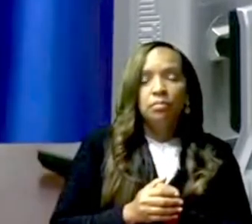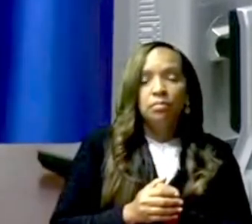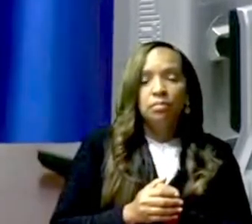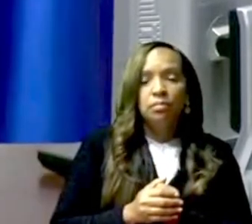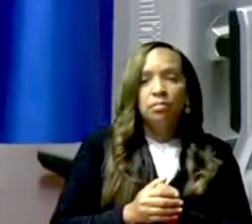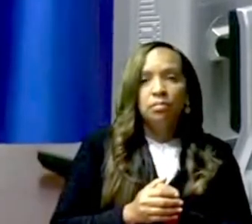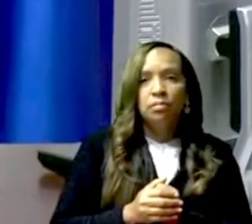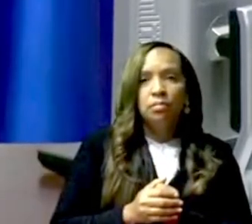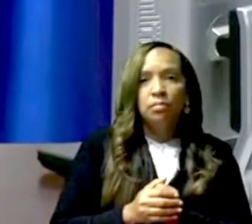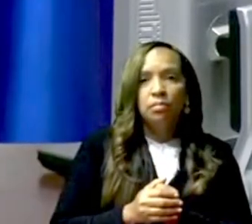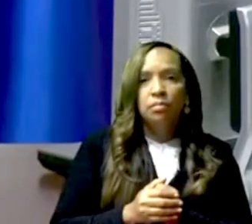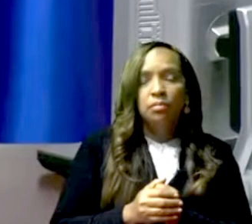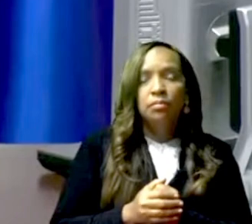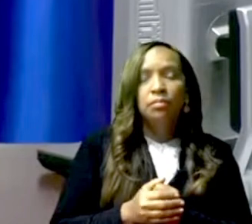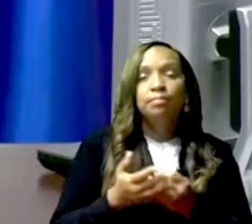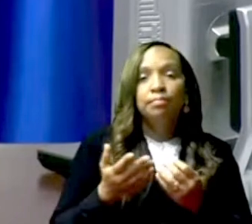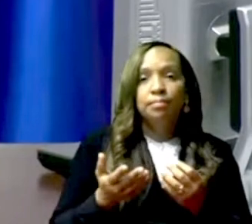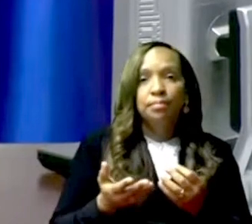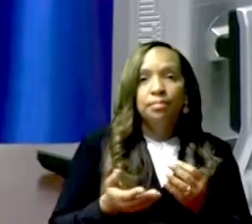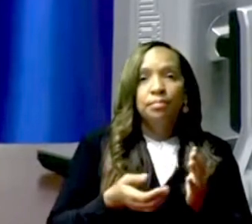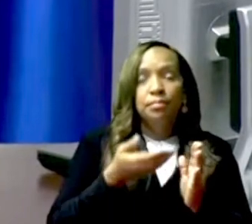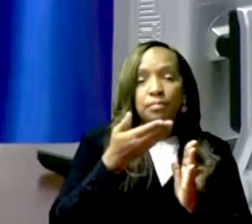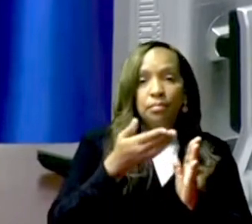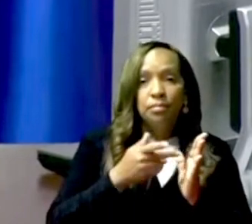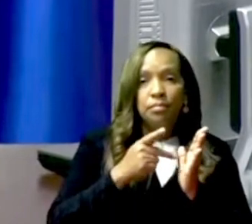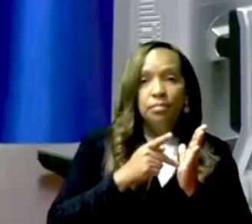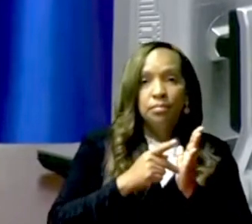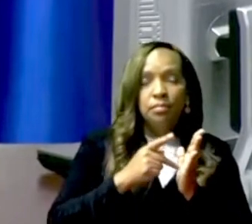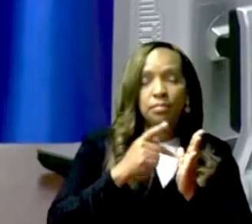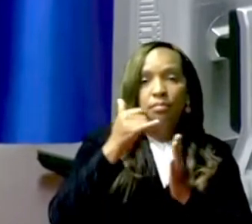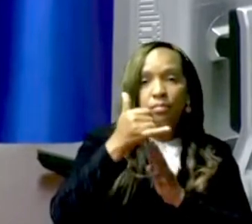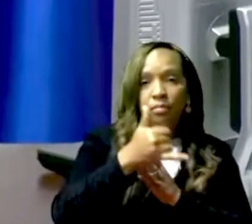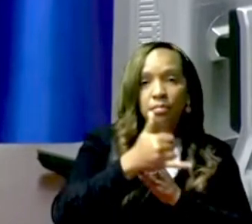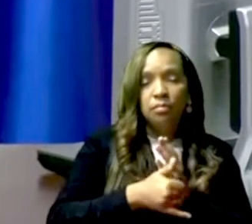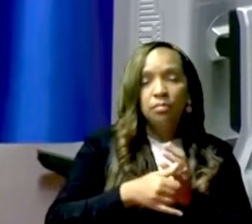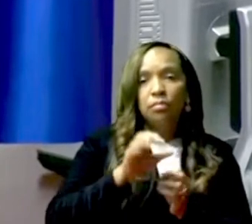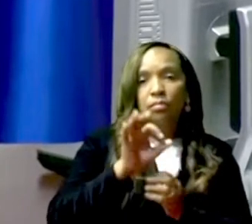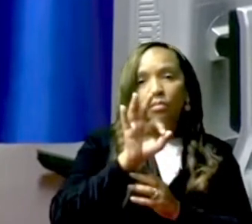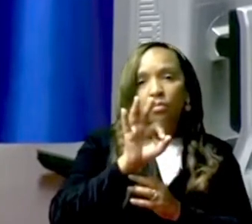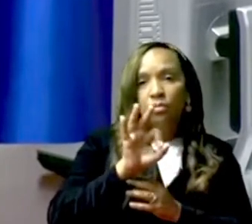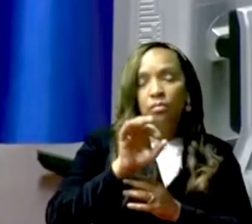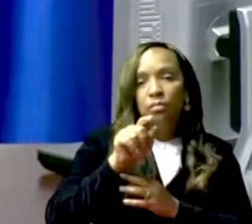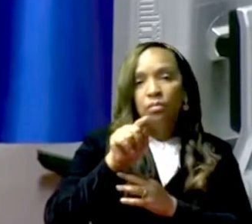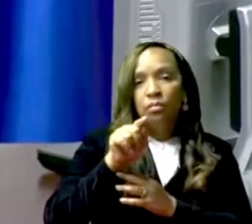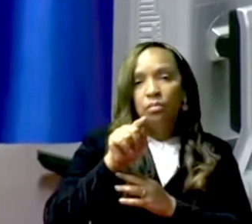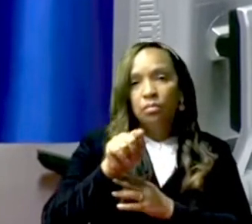Perfecto. Entonces, el proyecto 9.1.8, que es el proyecto de ley sobre el cobro de impuestos a los...